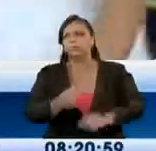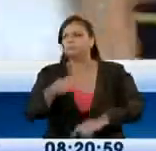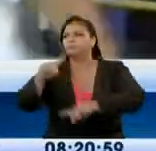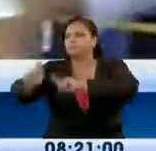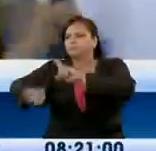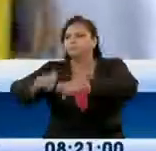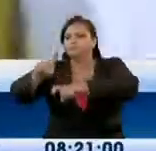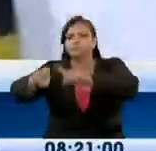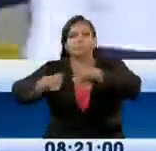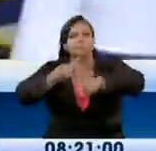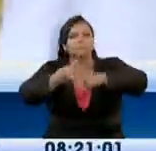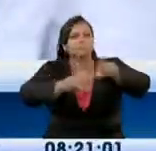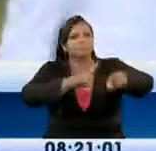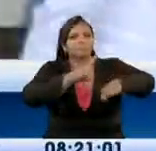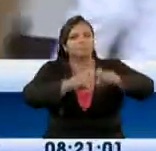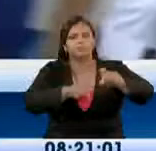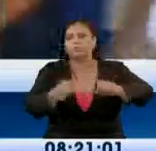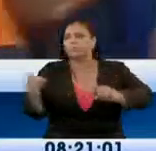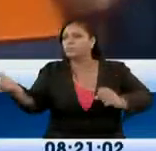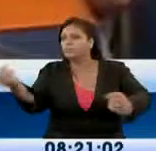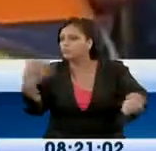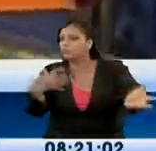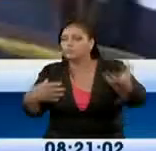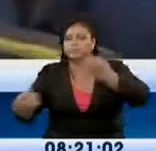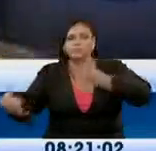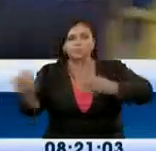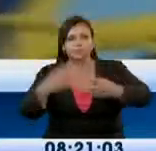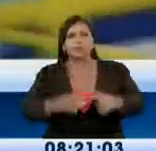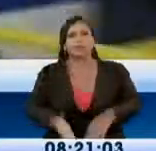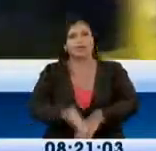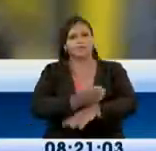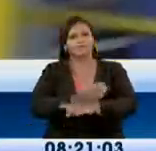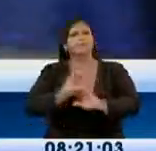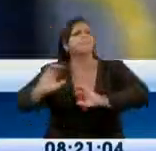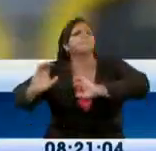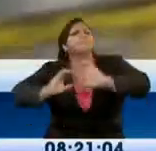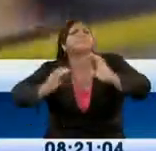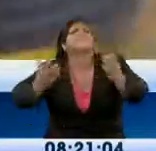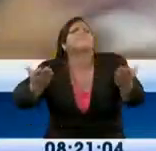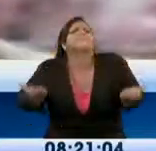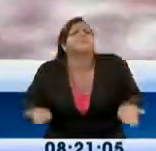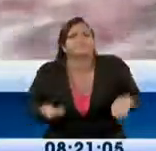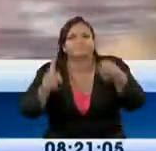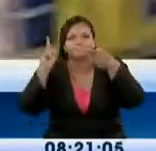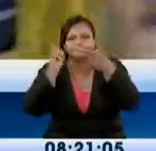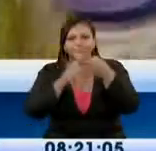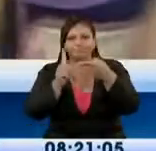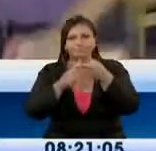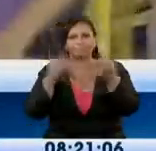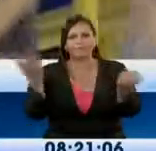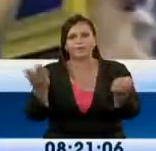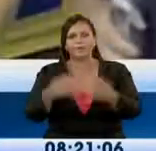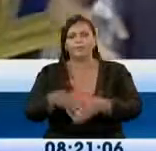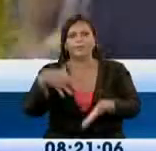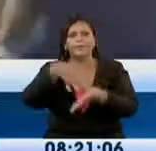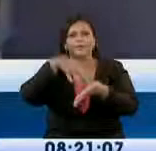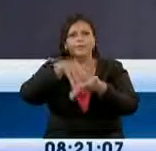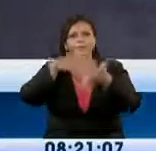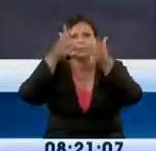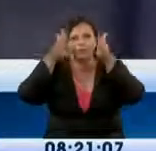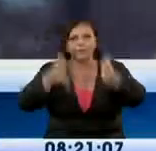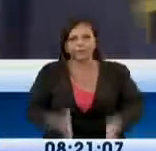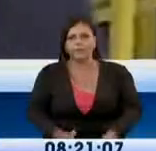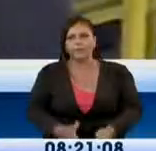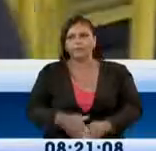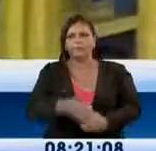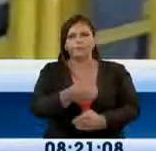acerca de la... Primero hablábamos acerca de los estudiantes que, según ellos, se amontonan al mediodía acá. Buenos días, estudiantes que vienen